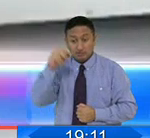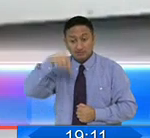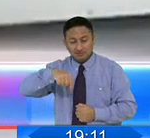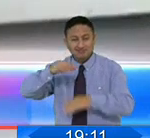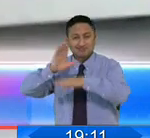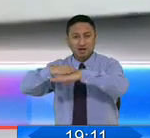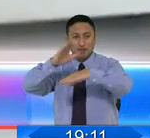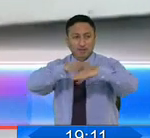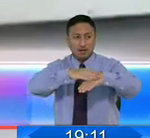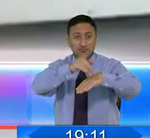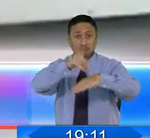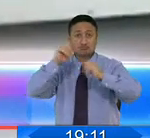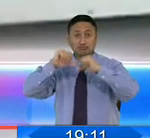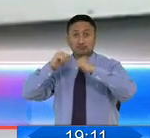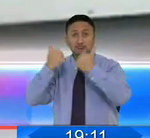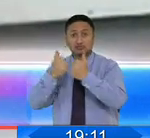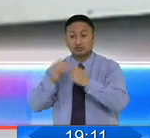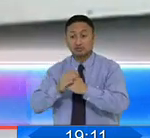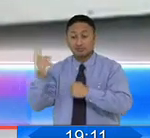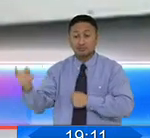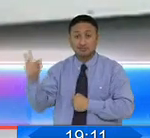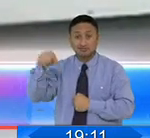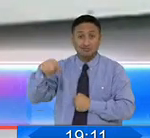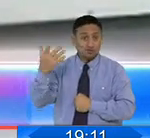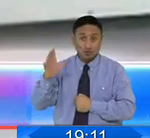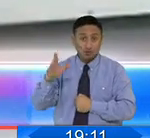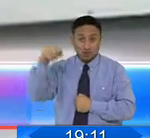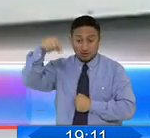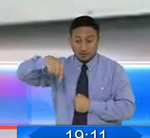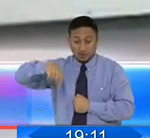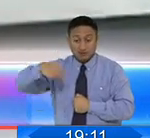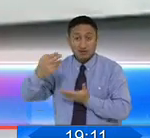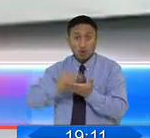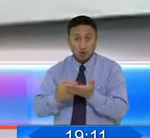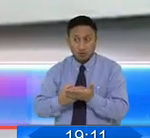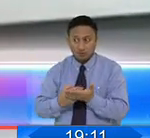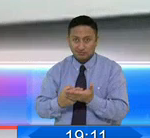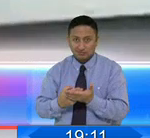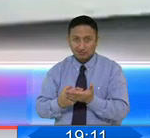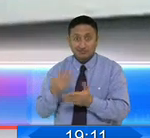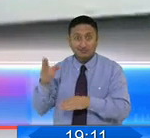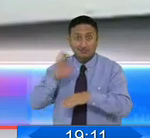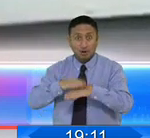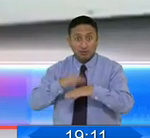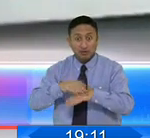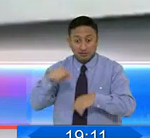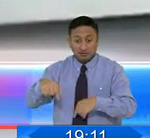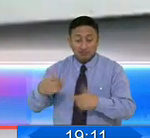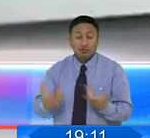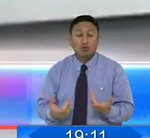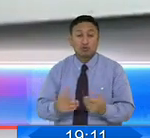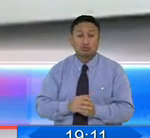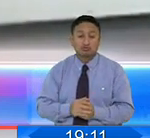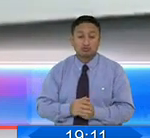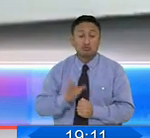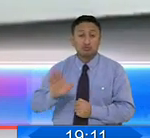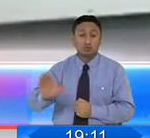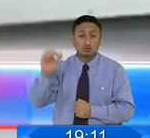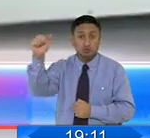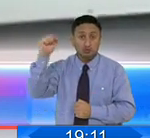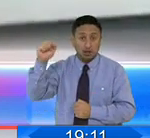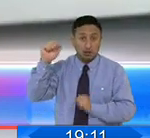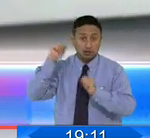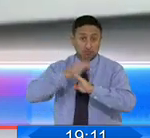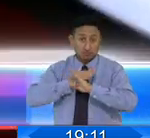conocimiento que el asambleísta Mendoza no se encontraba presente en esta reunión para que se garantice su derecho a la